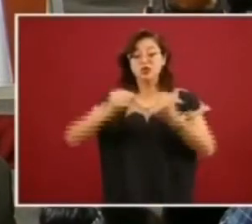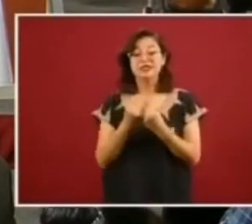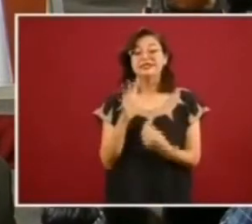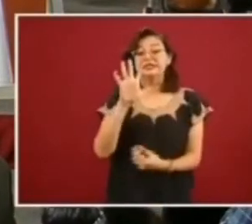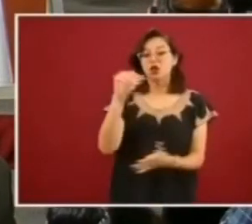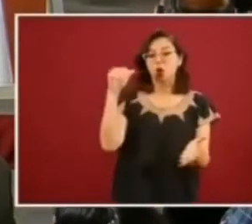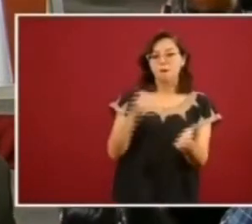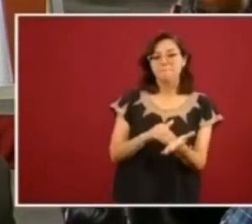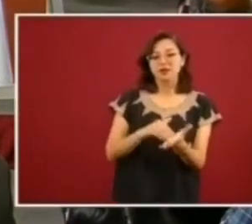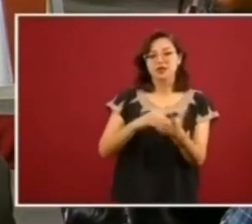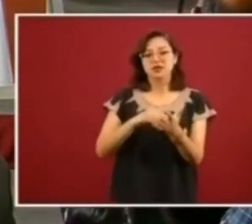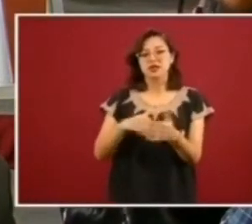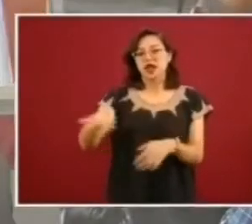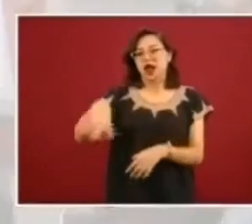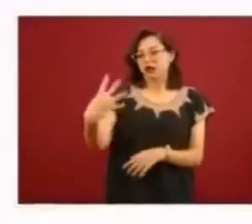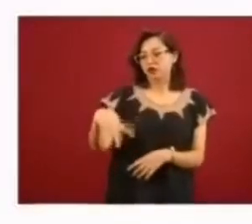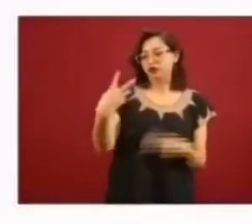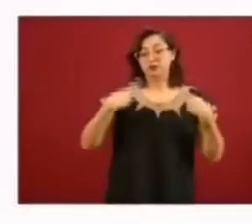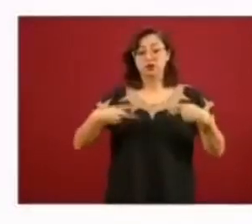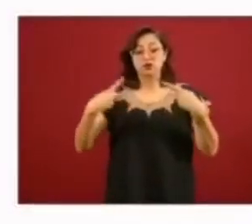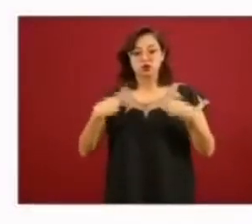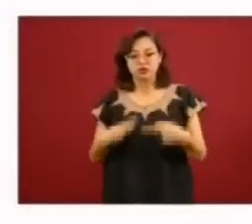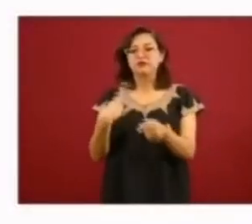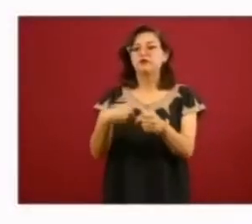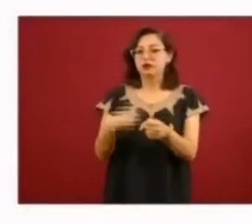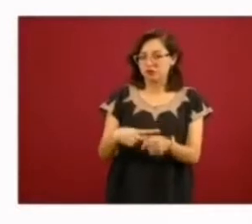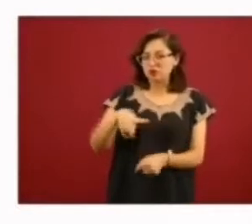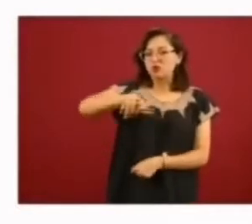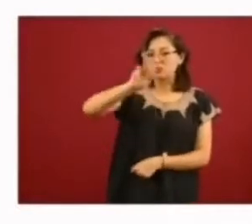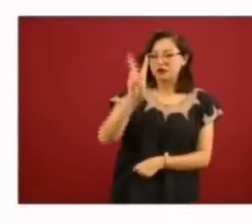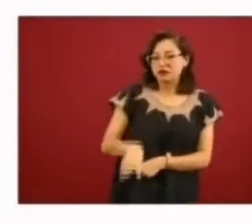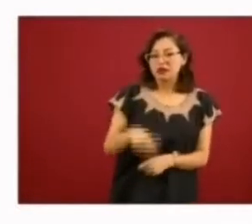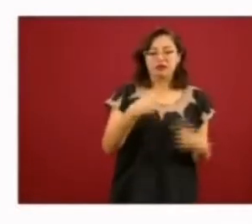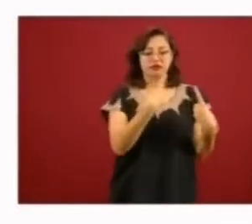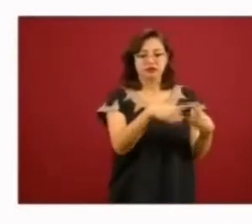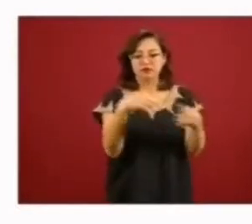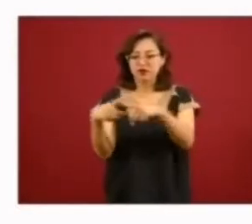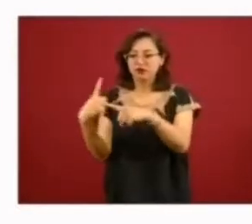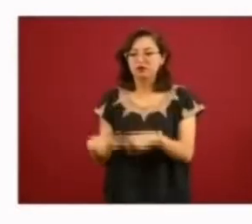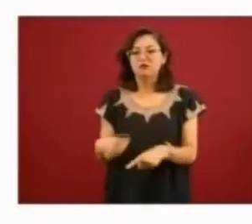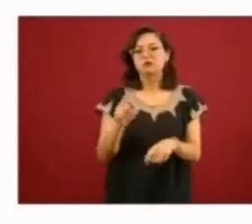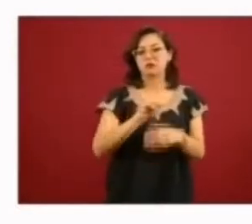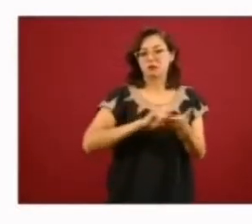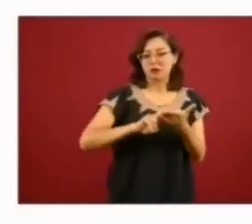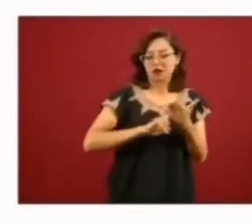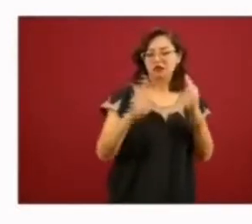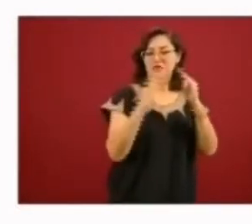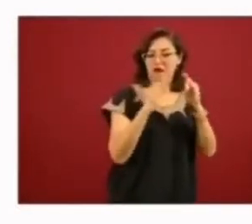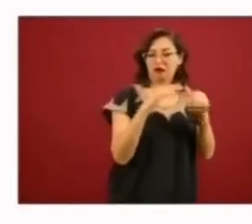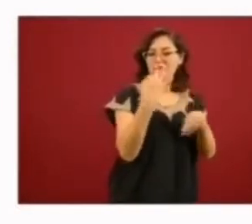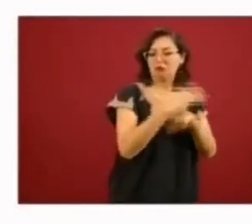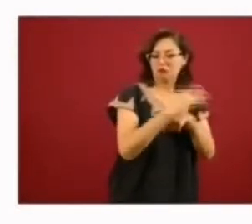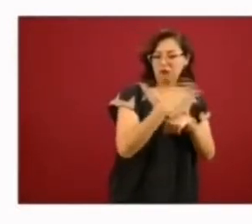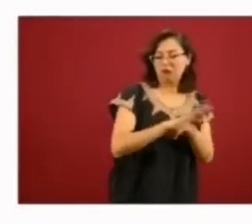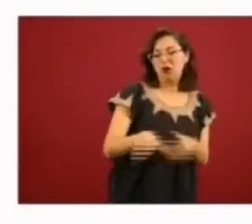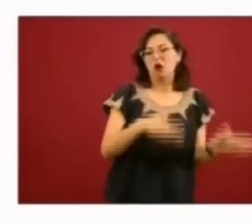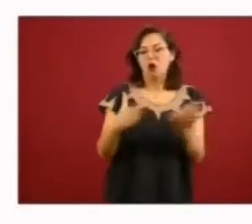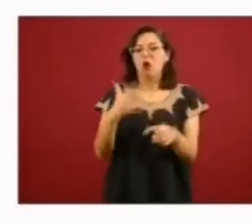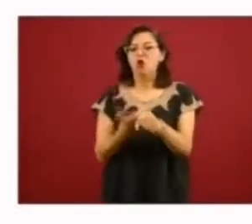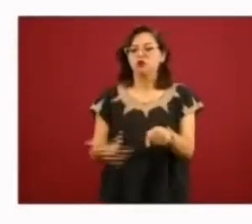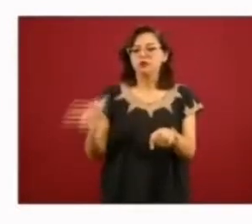confirmados que han tenido distintas condiciones clínicas, desde el manejo ambulatorio en sus casas hasta hospitalización y